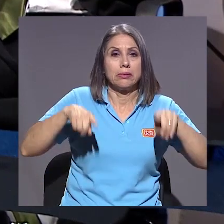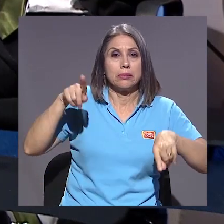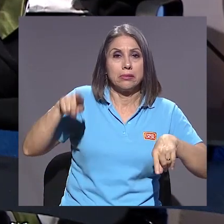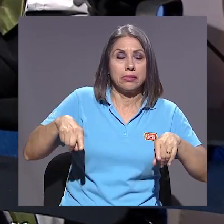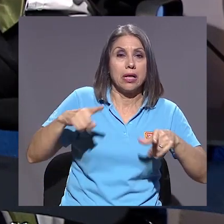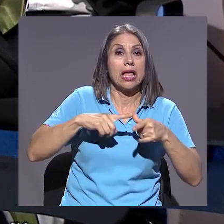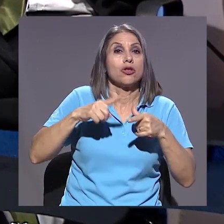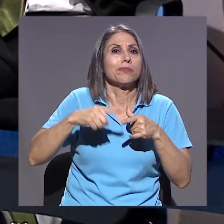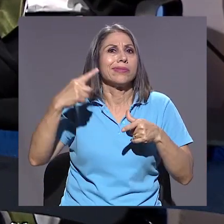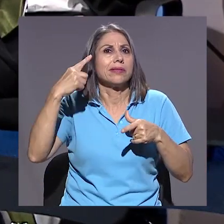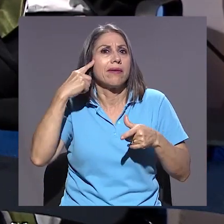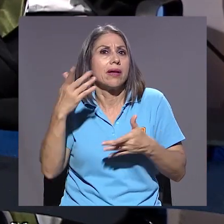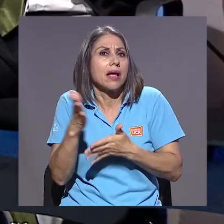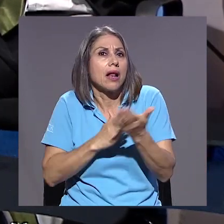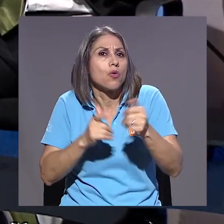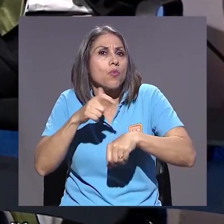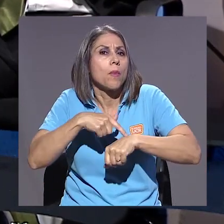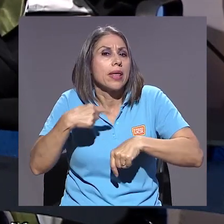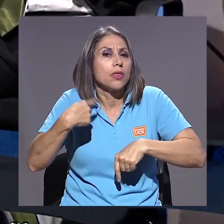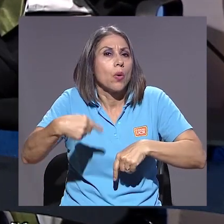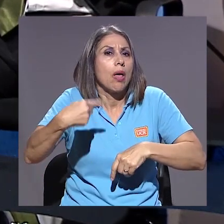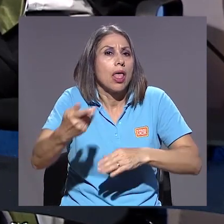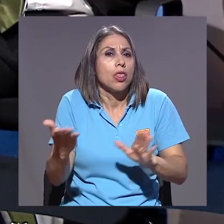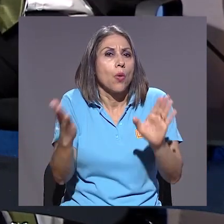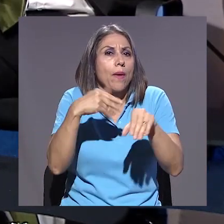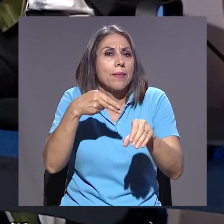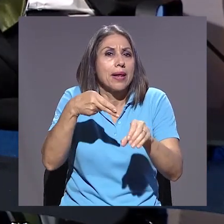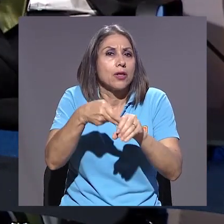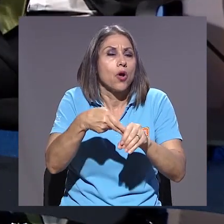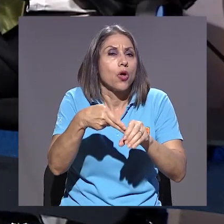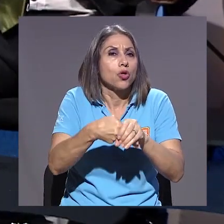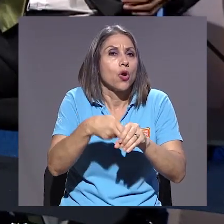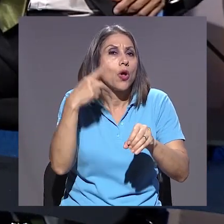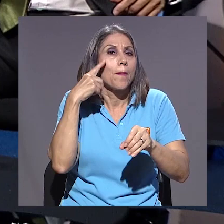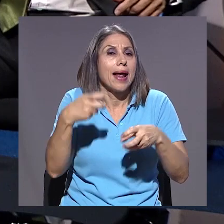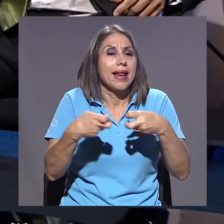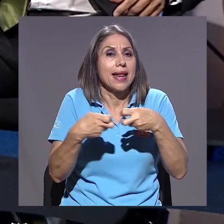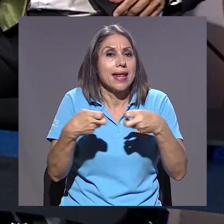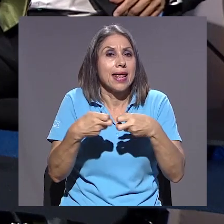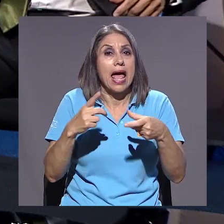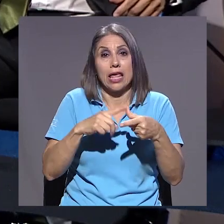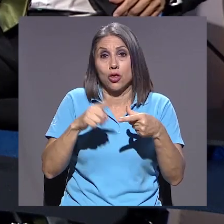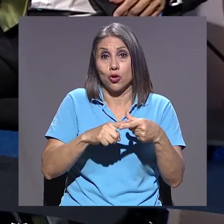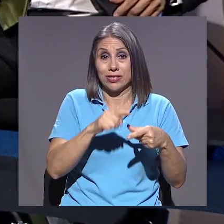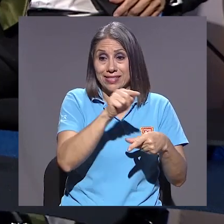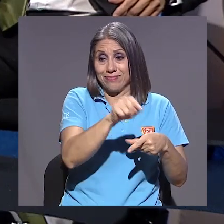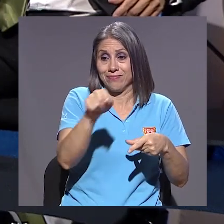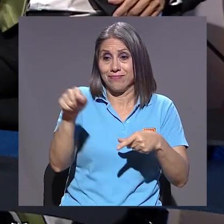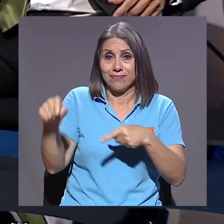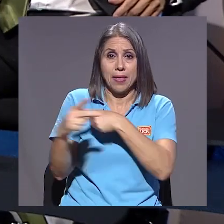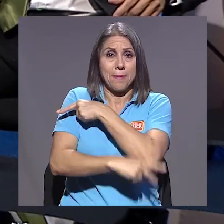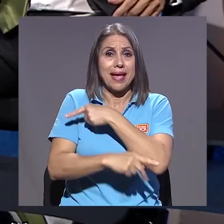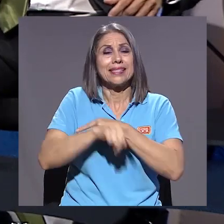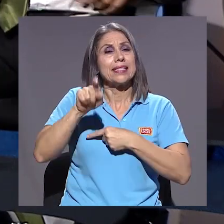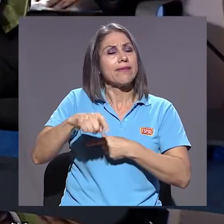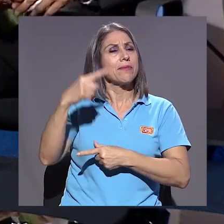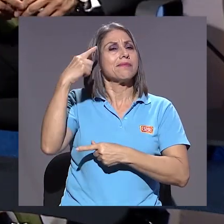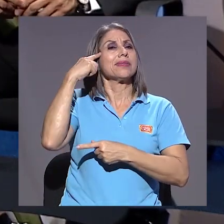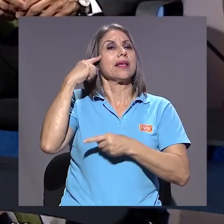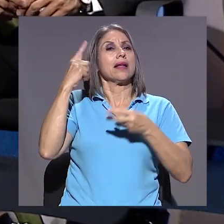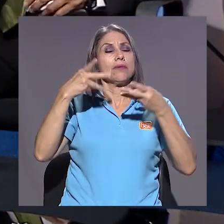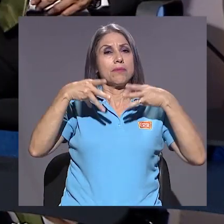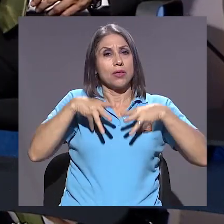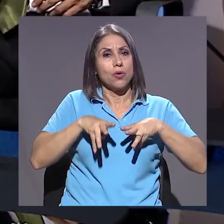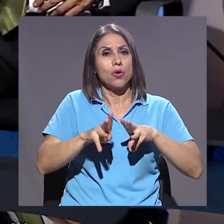sus derivados para abastecer la demanda energética del país, los países tenían que tener una política energética de largo plazo para